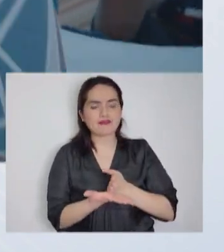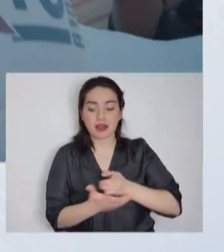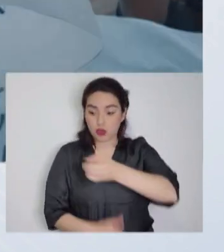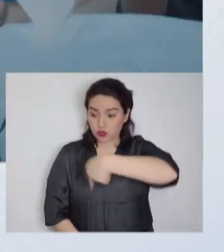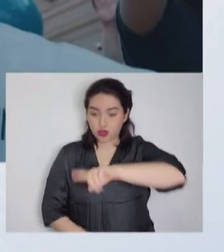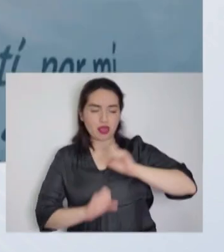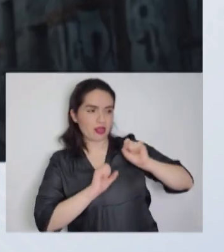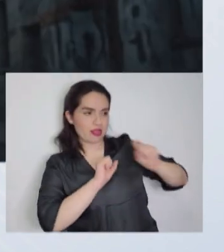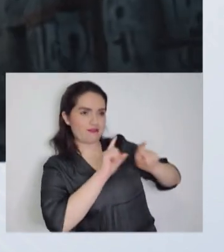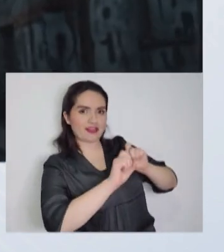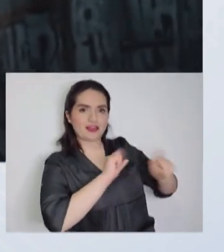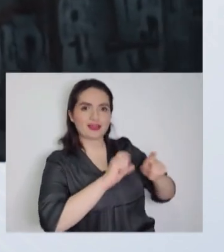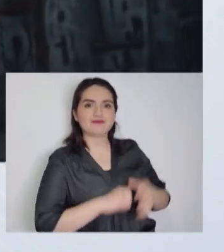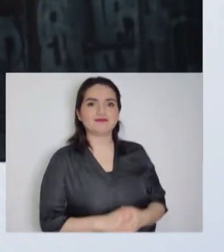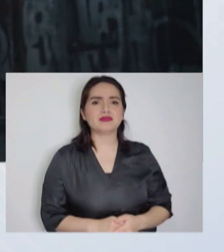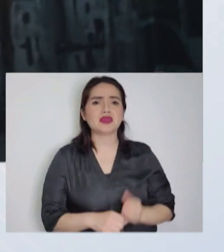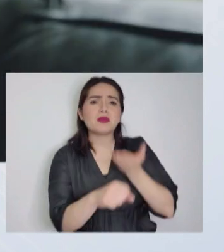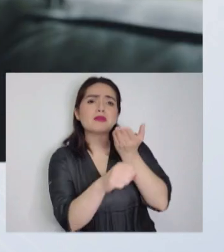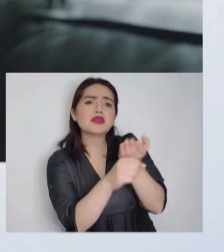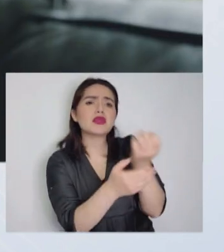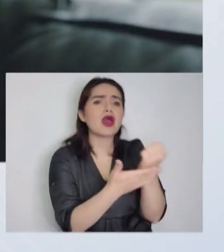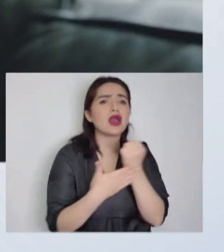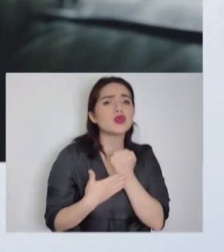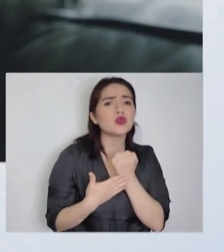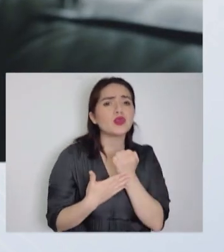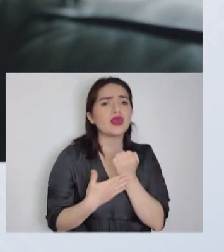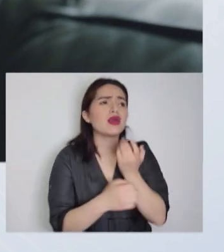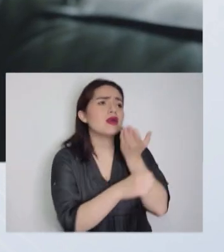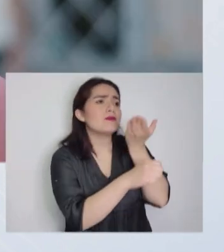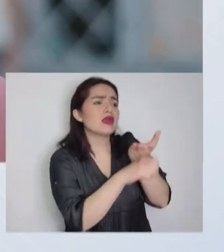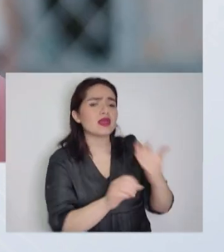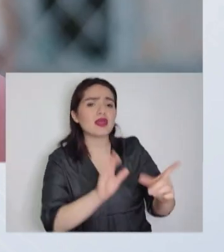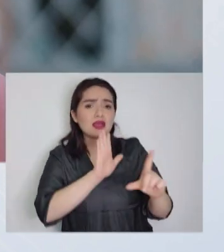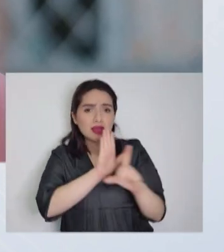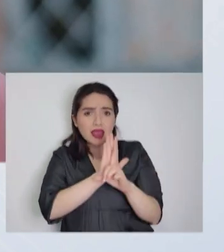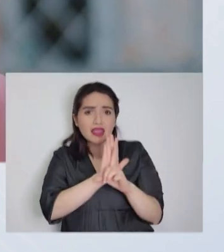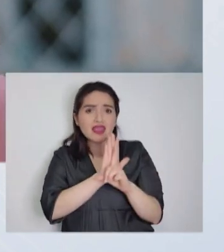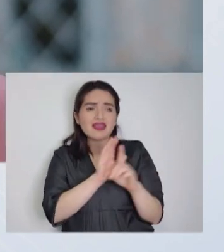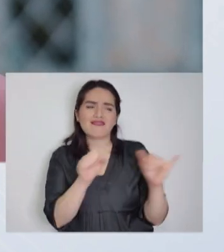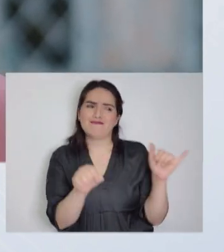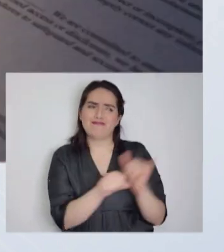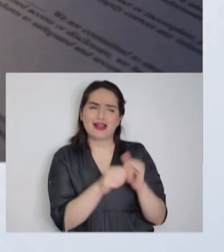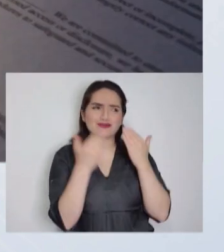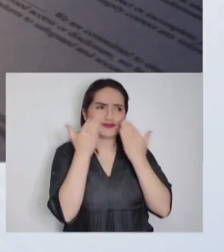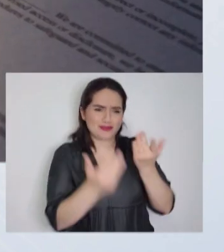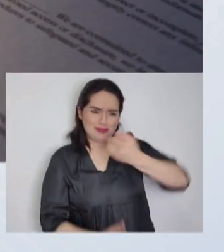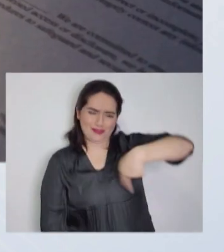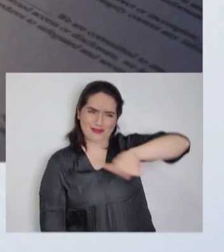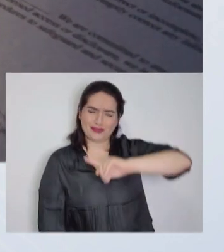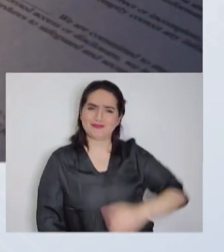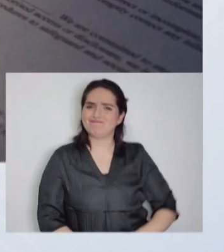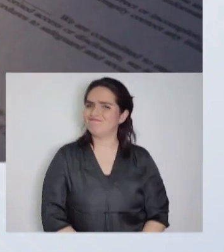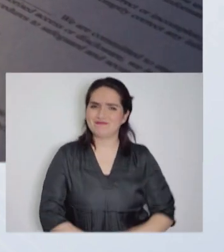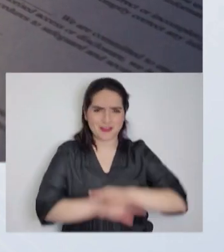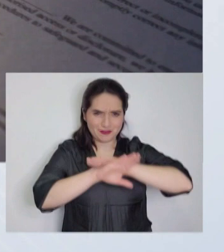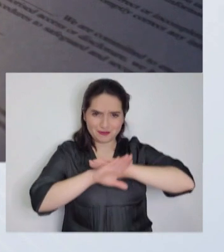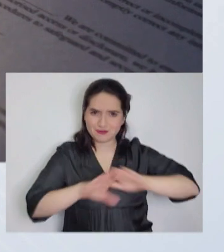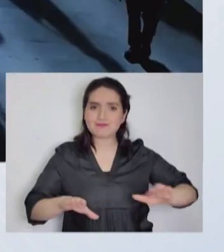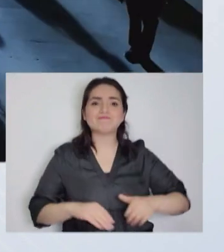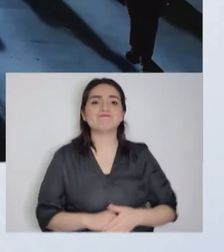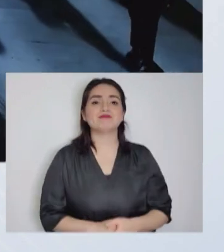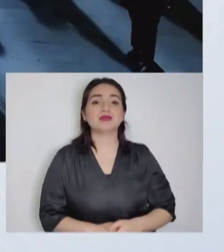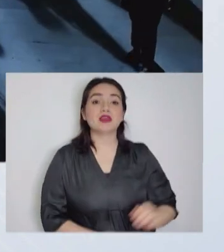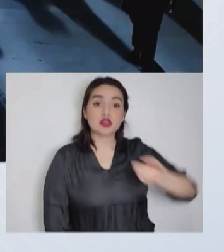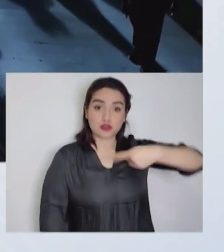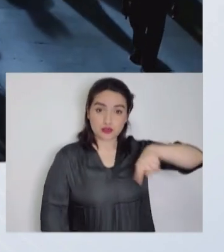y tenemos la obligación de defender a los nuestros. Ya no queremos pedir limosnas ni mendigar leyes que